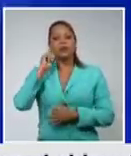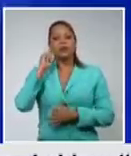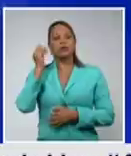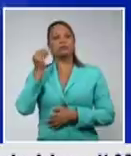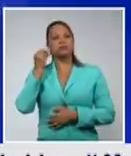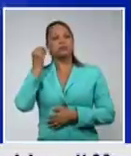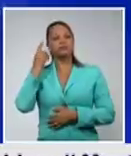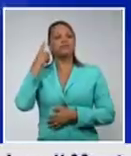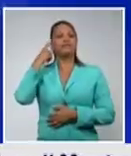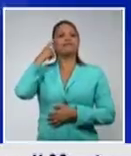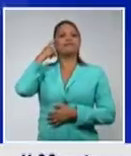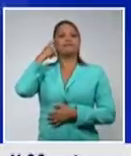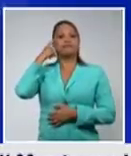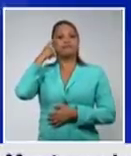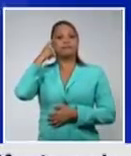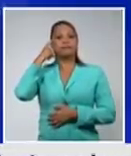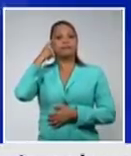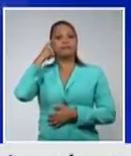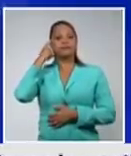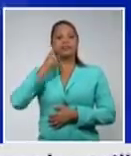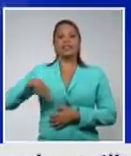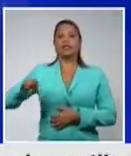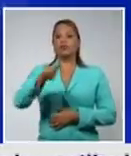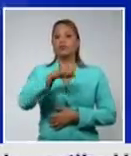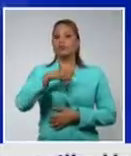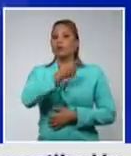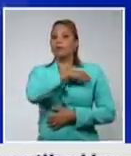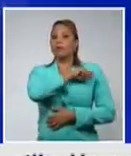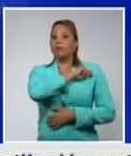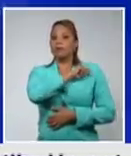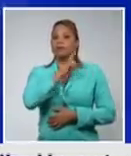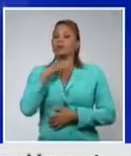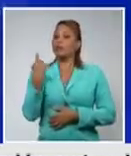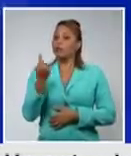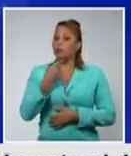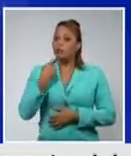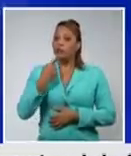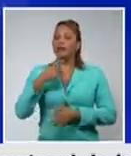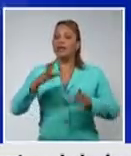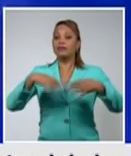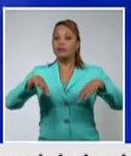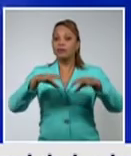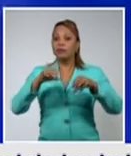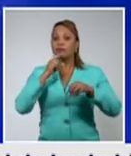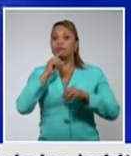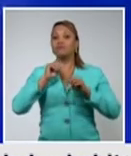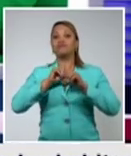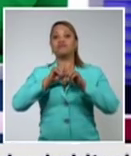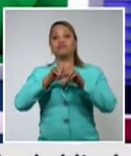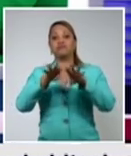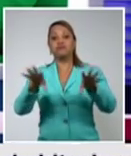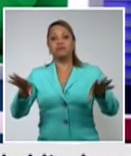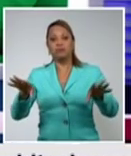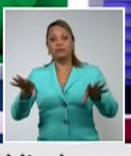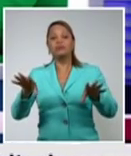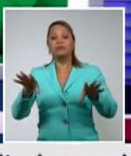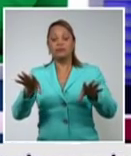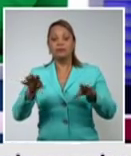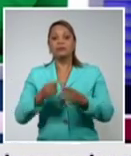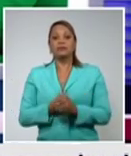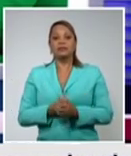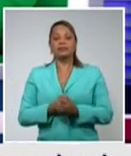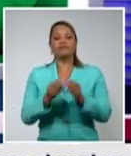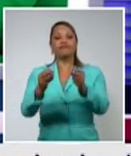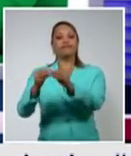reflexión de nuestra población, de lo que está ocurriendo, del nivel de transmisión. La transmisión tiene que